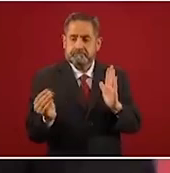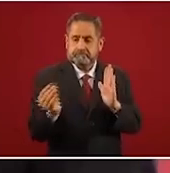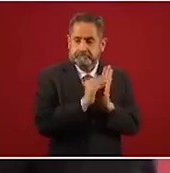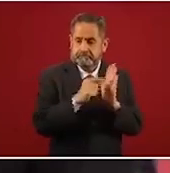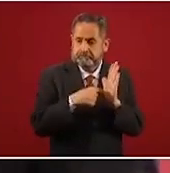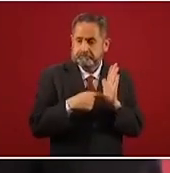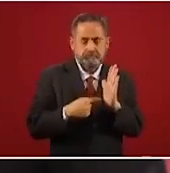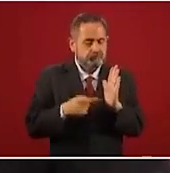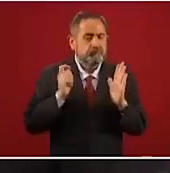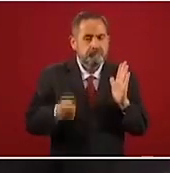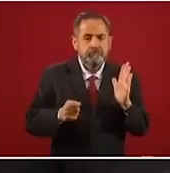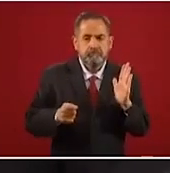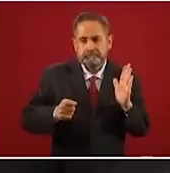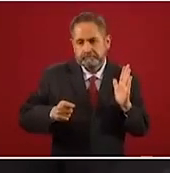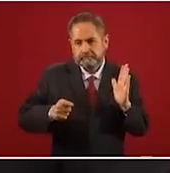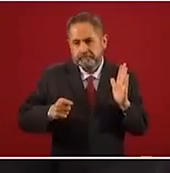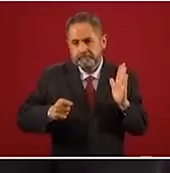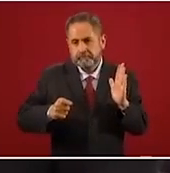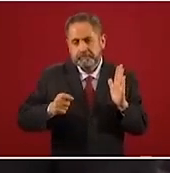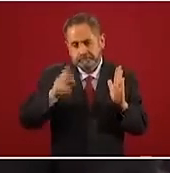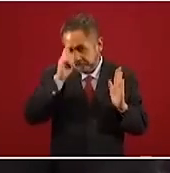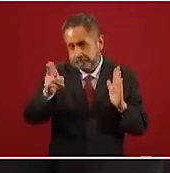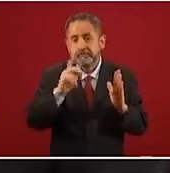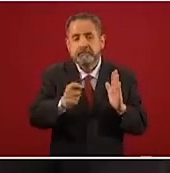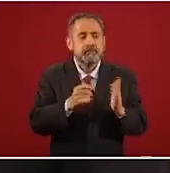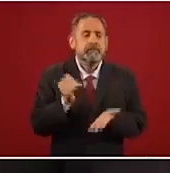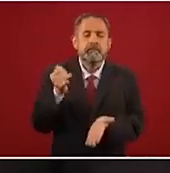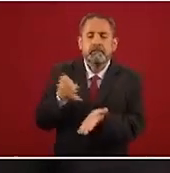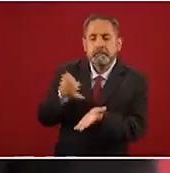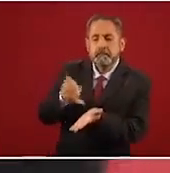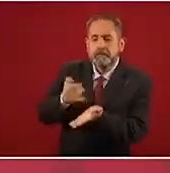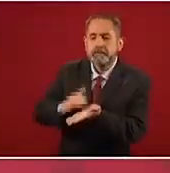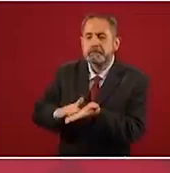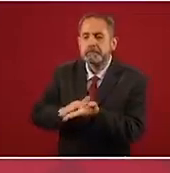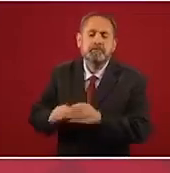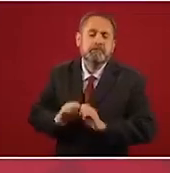que queda prohibida la condonación de impuestos, que era